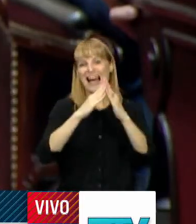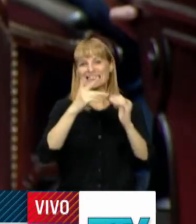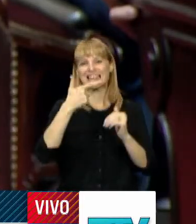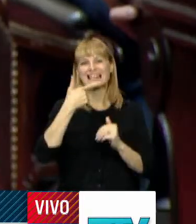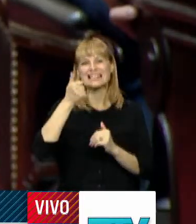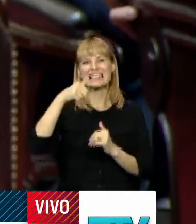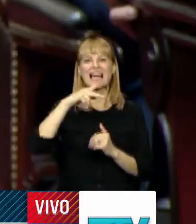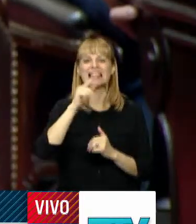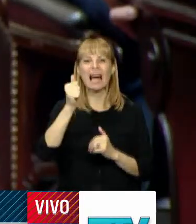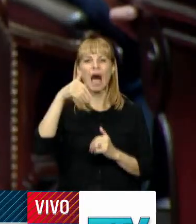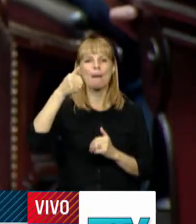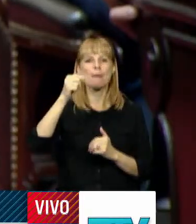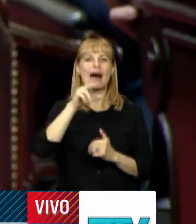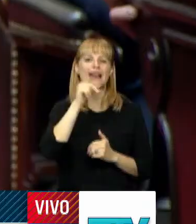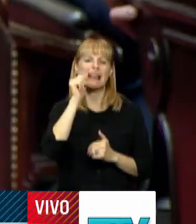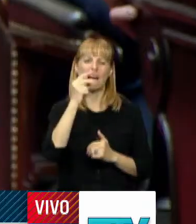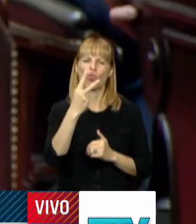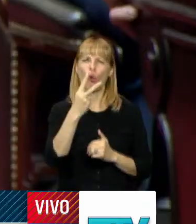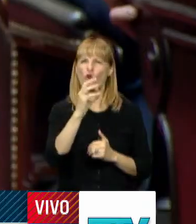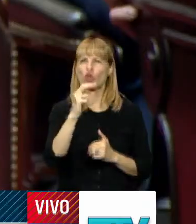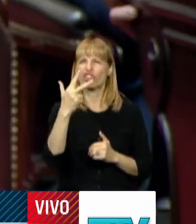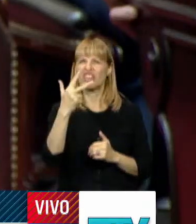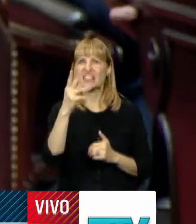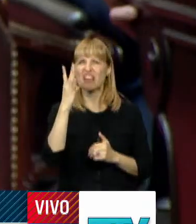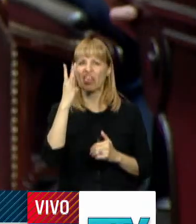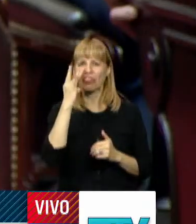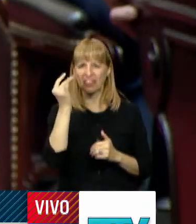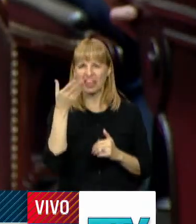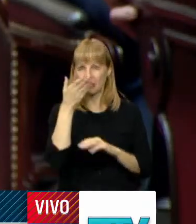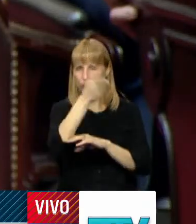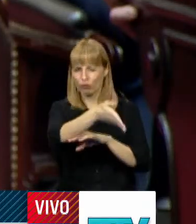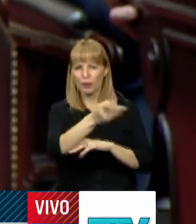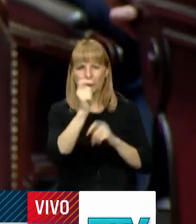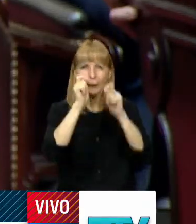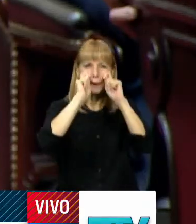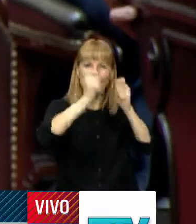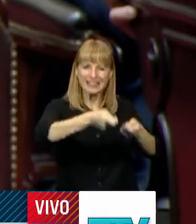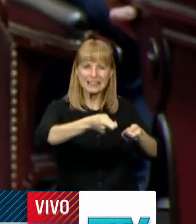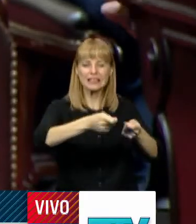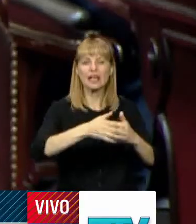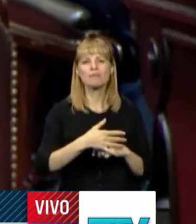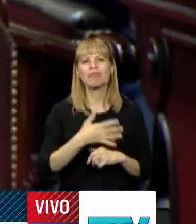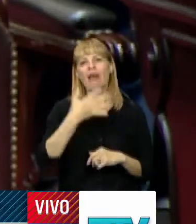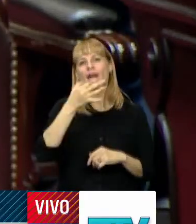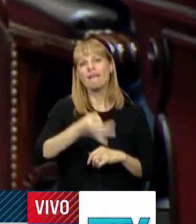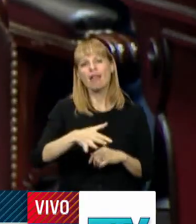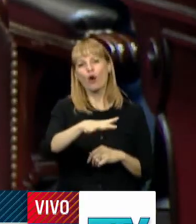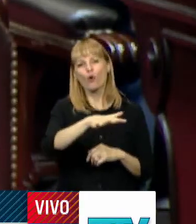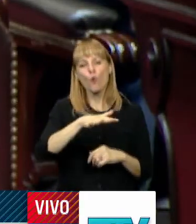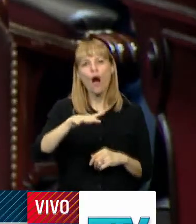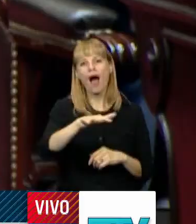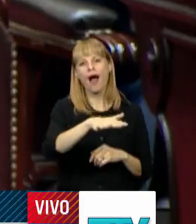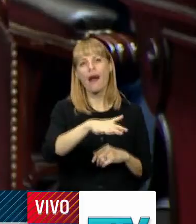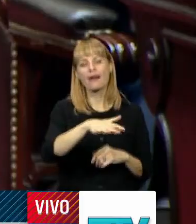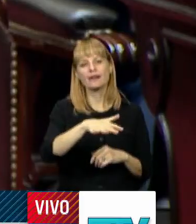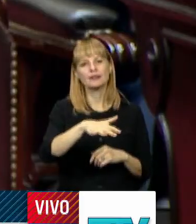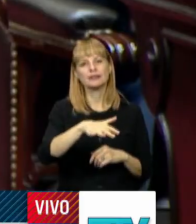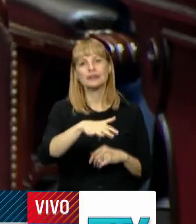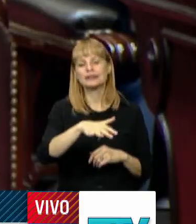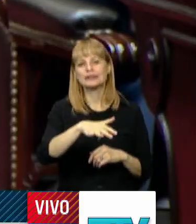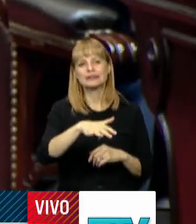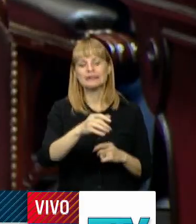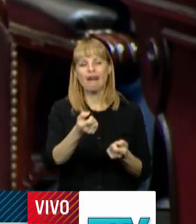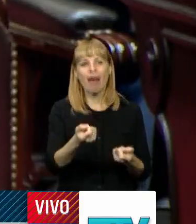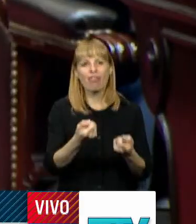Creo que fueron 2 o 3 días, me parece que 3. Y la verdad que un lugar donde